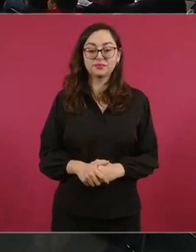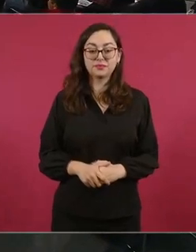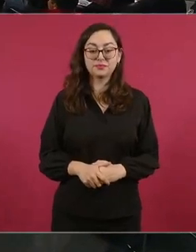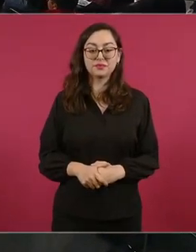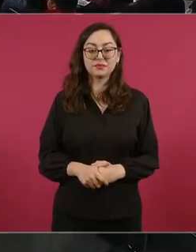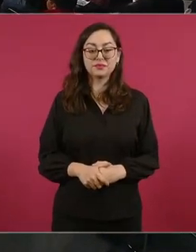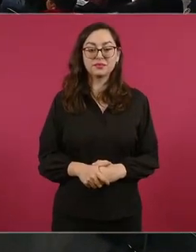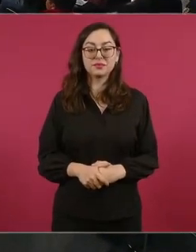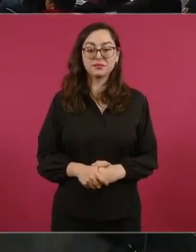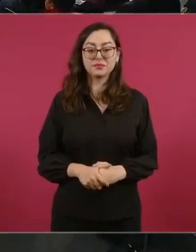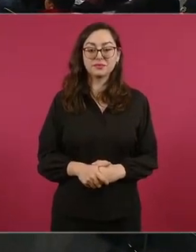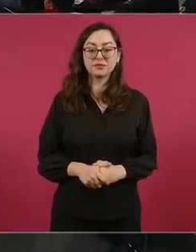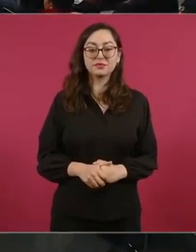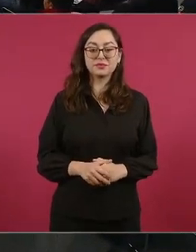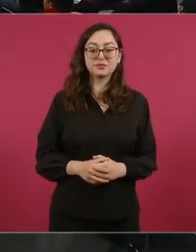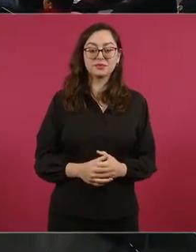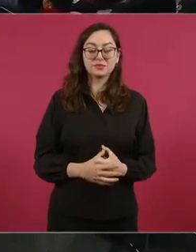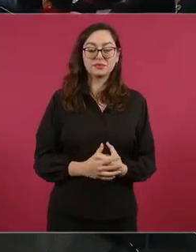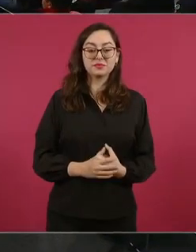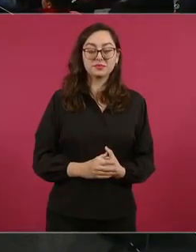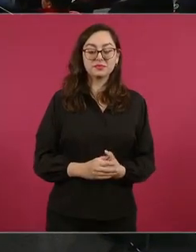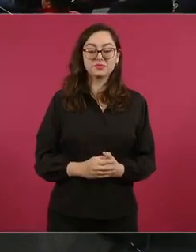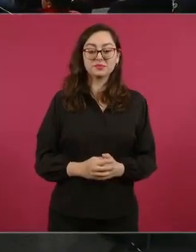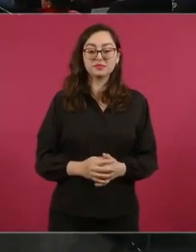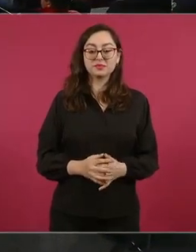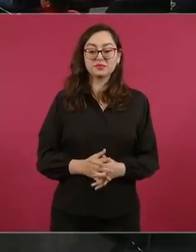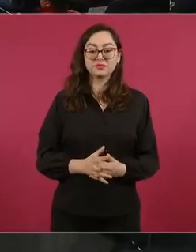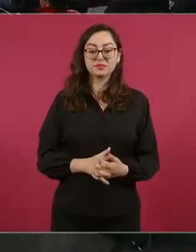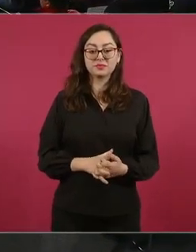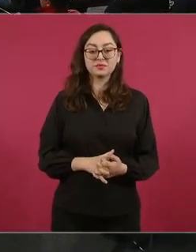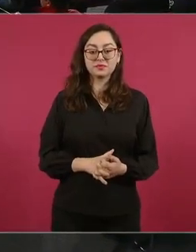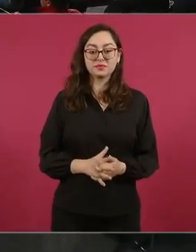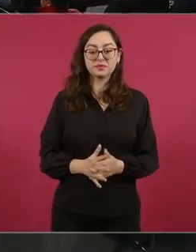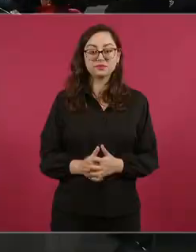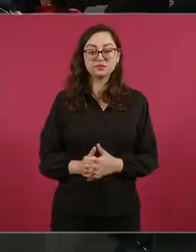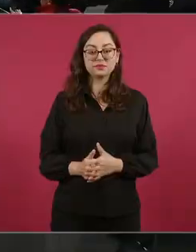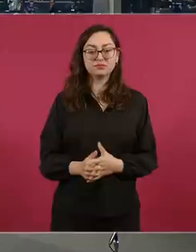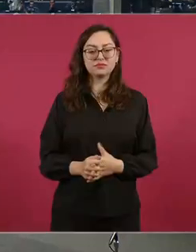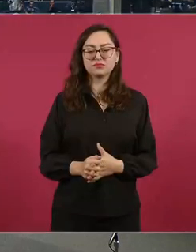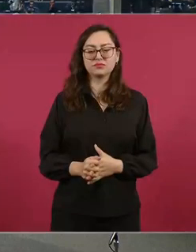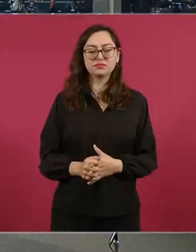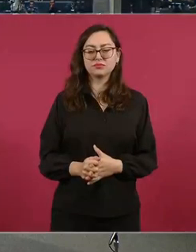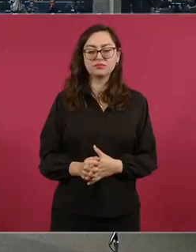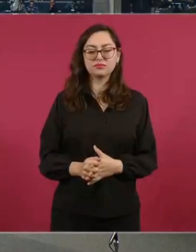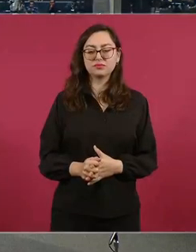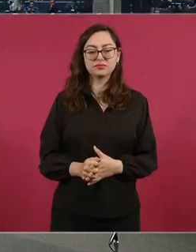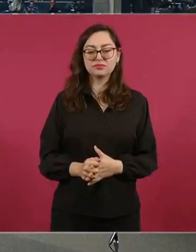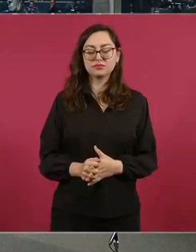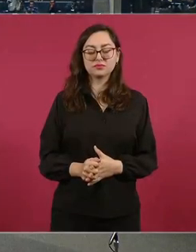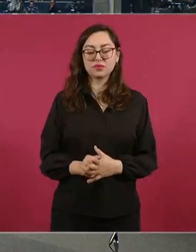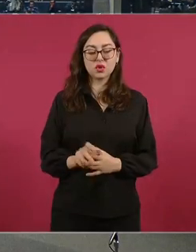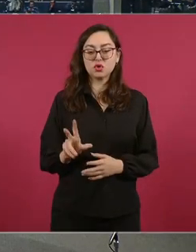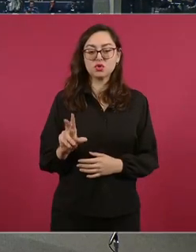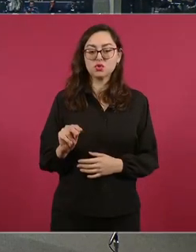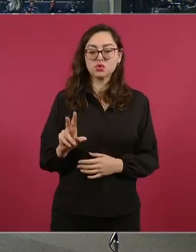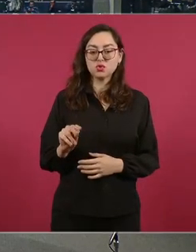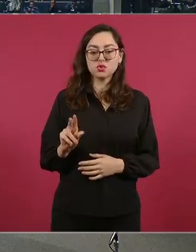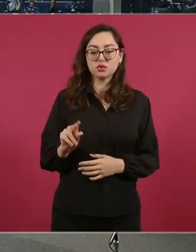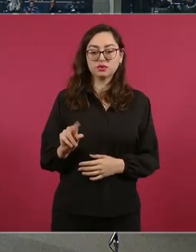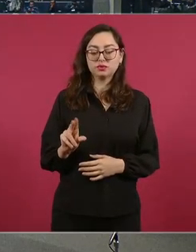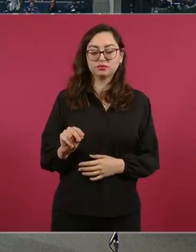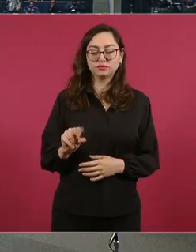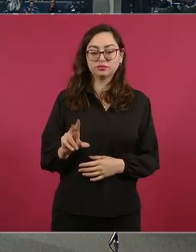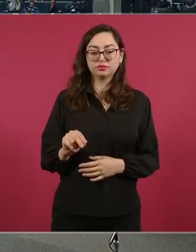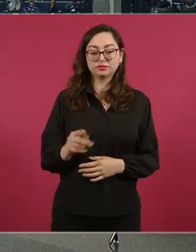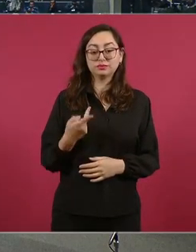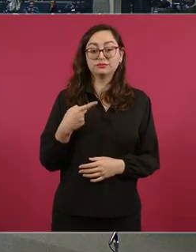totalmente vinculado políticamente con Luis Donaldo Colosio Hijo, presidente. No. Lo que pasa es que todo